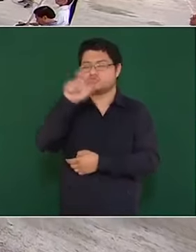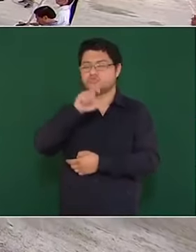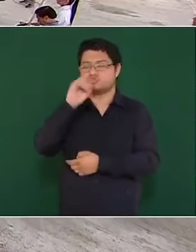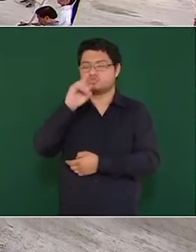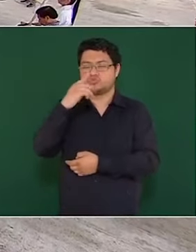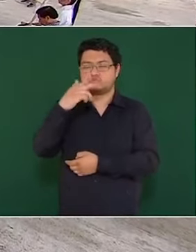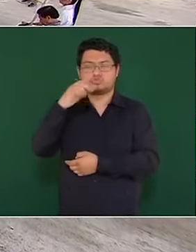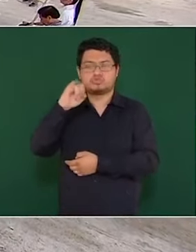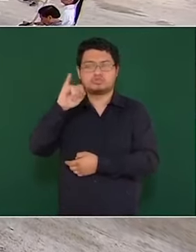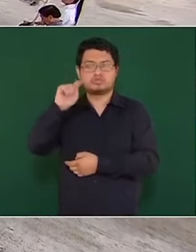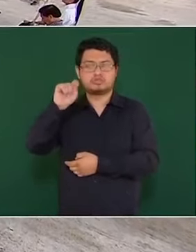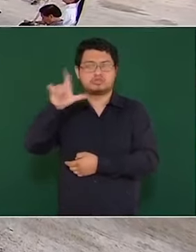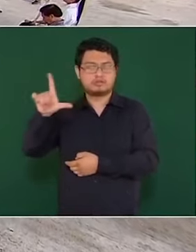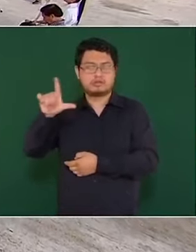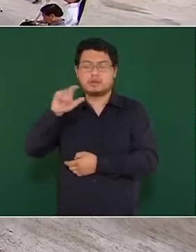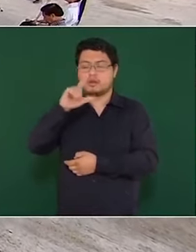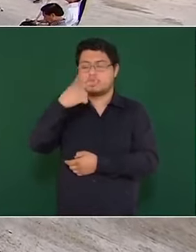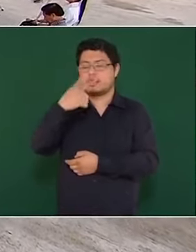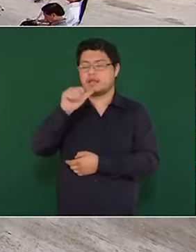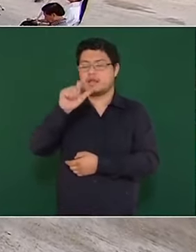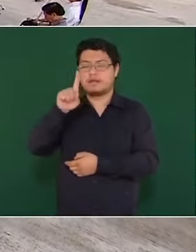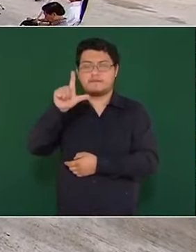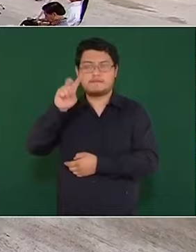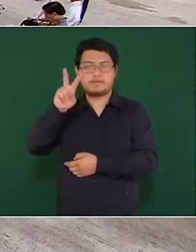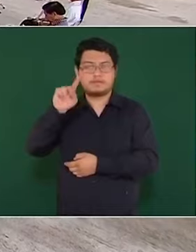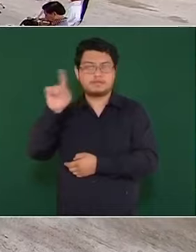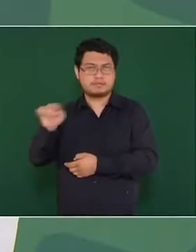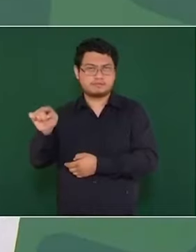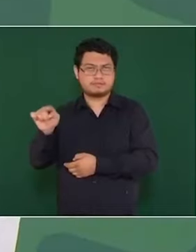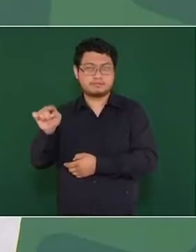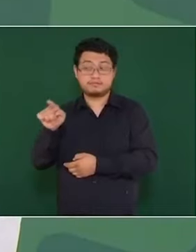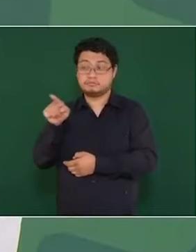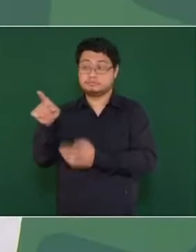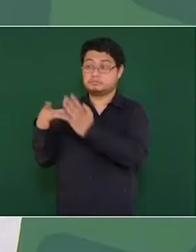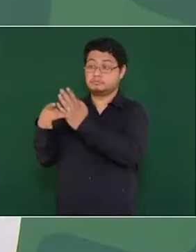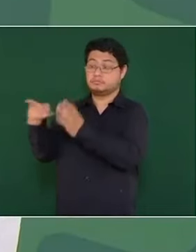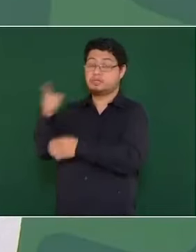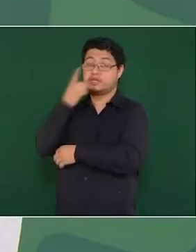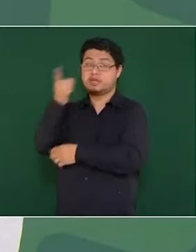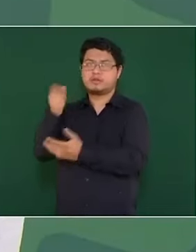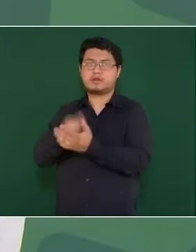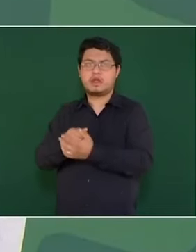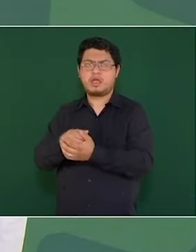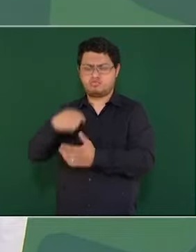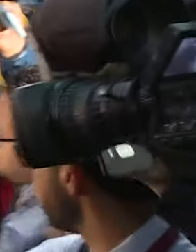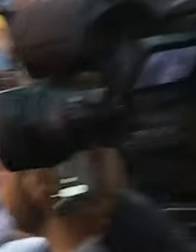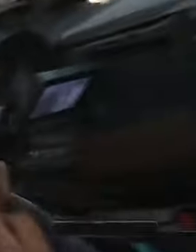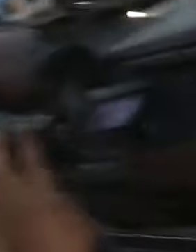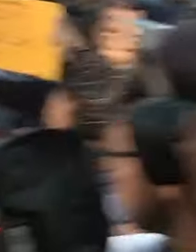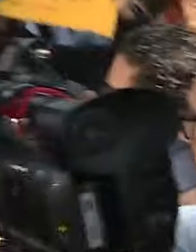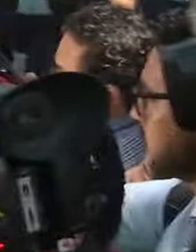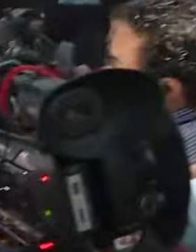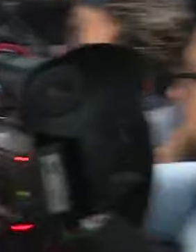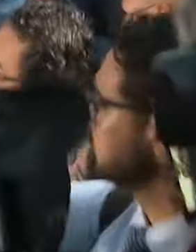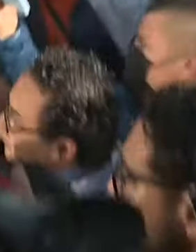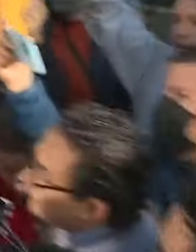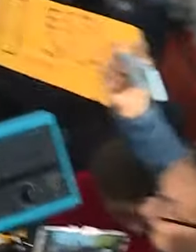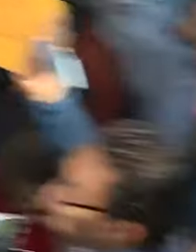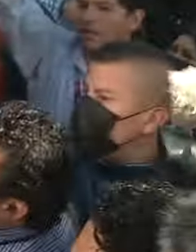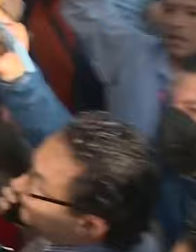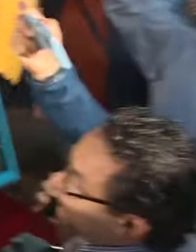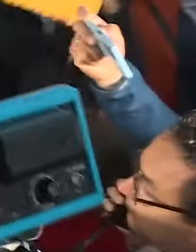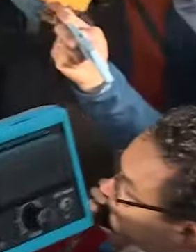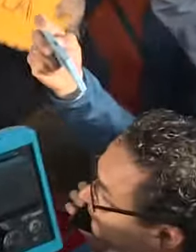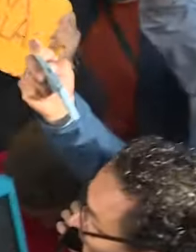que ella va a quitar los programas de apoyo a los adultos mayores. Al no